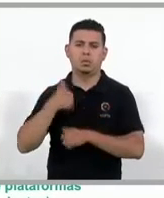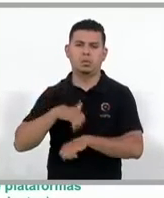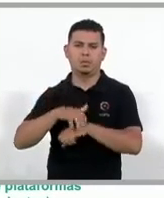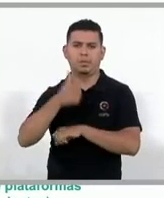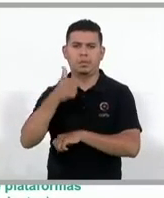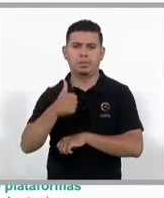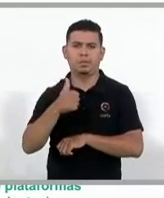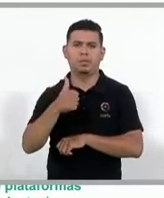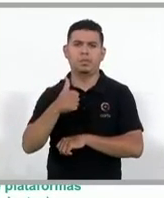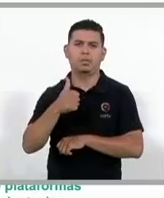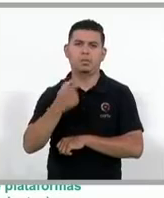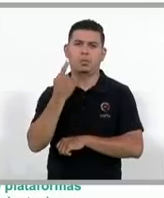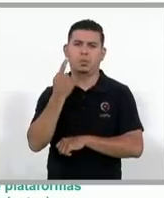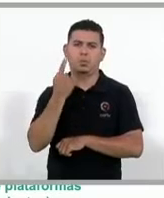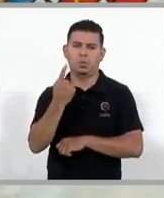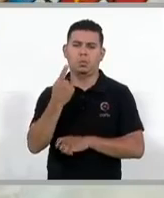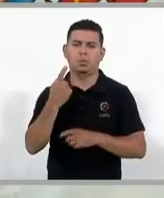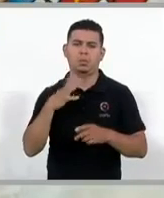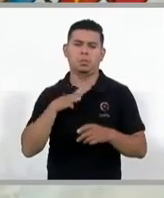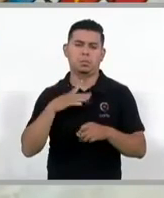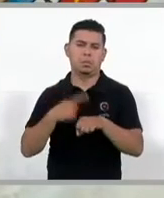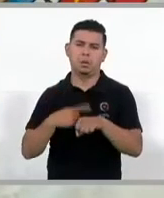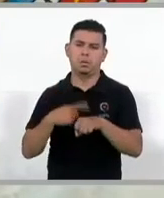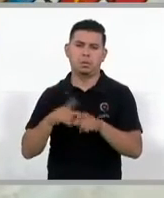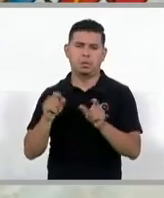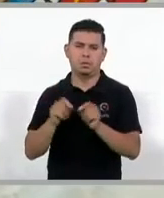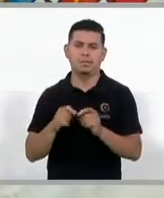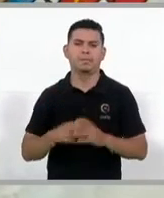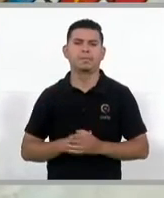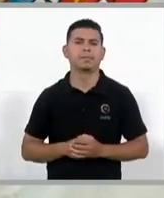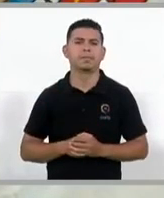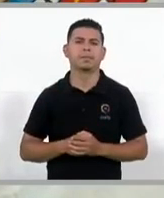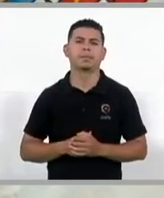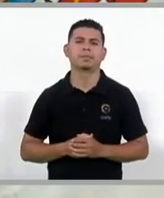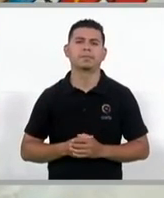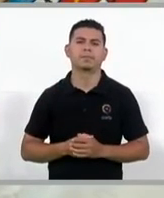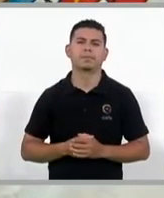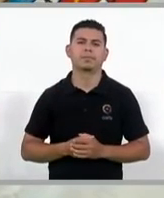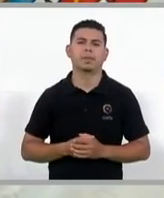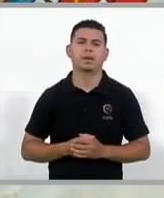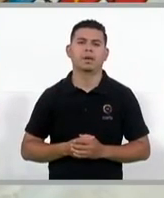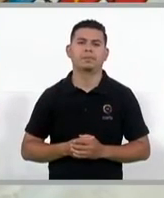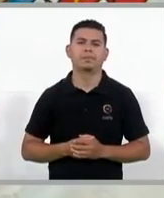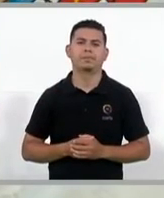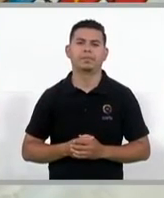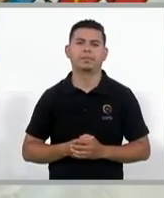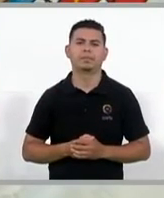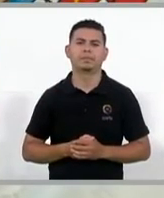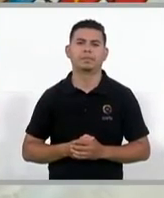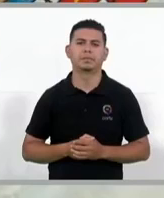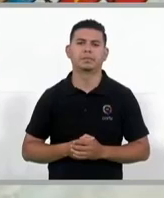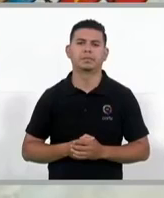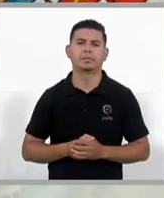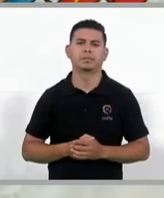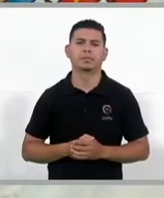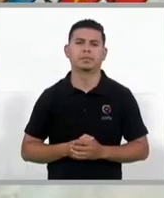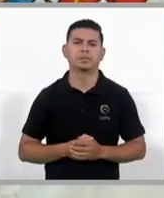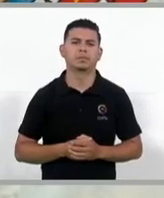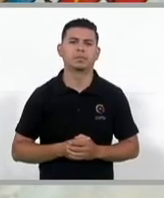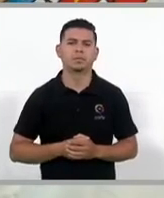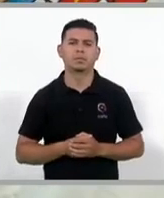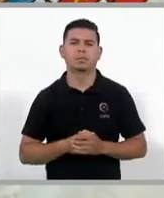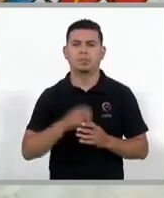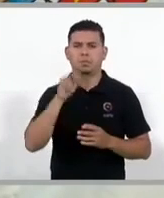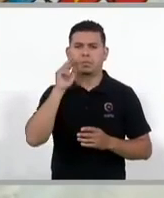número 6 un solo caso de acuerdo al comportamiento de las defunciones es importante